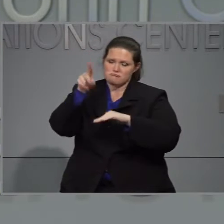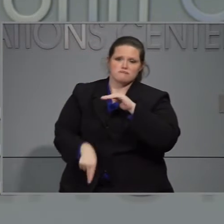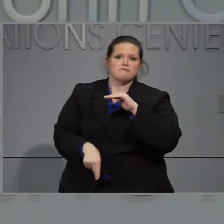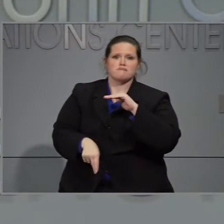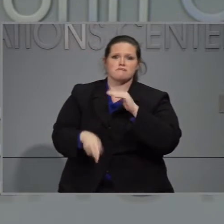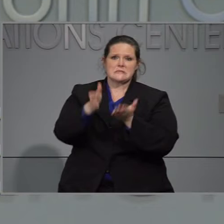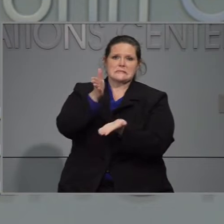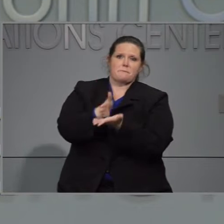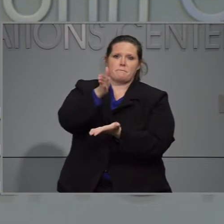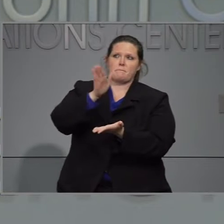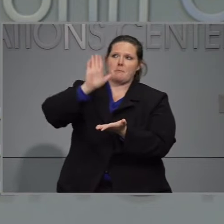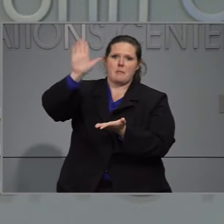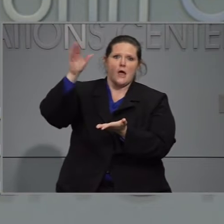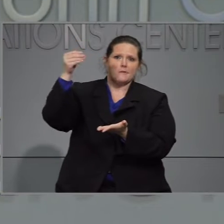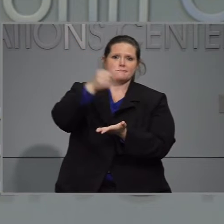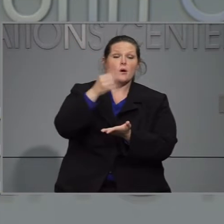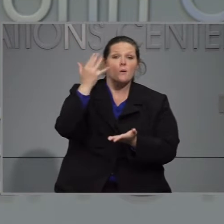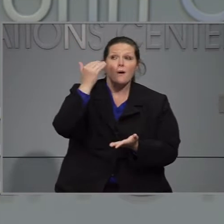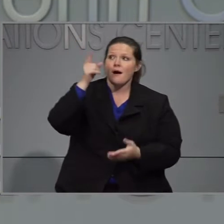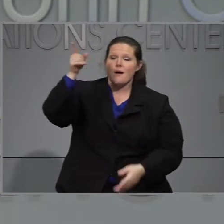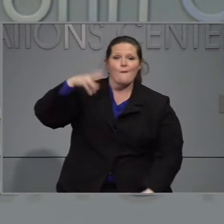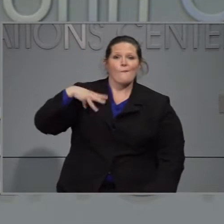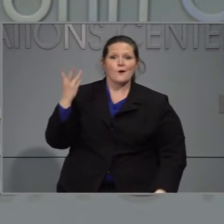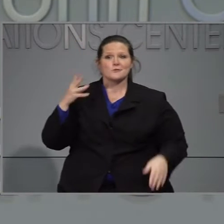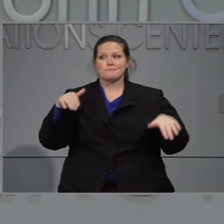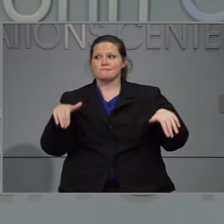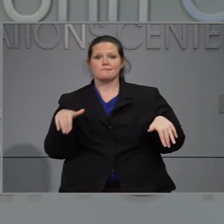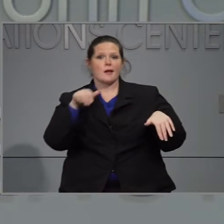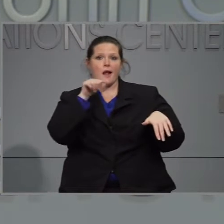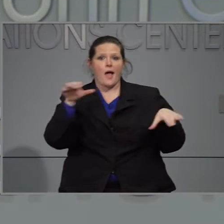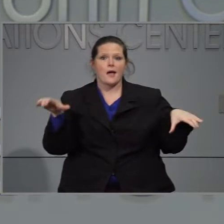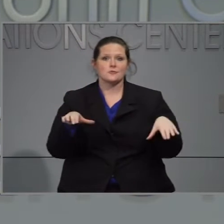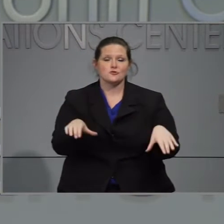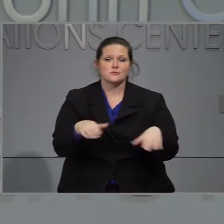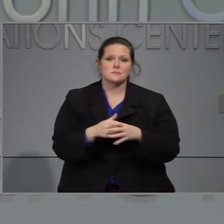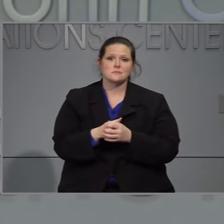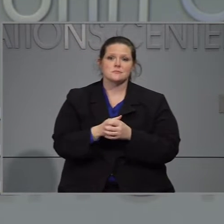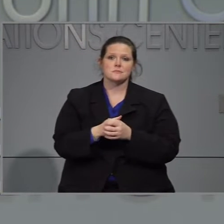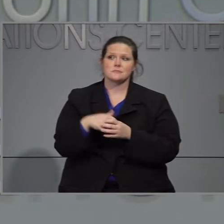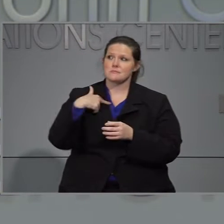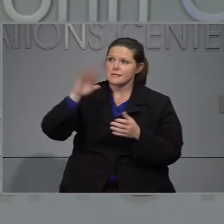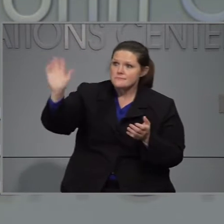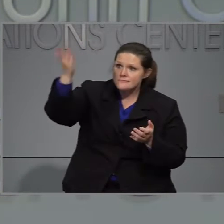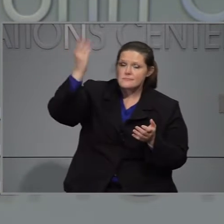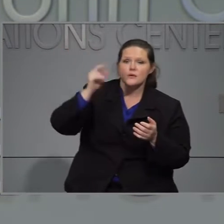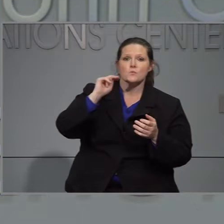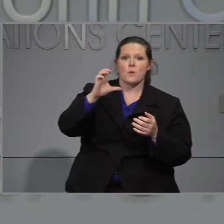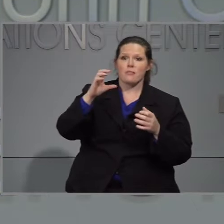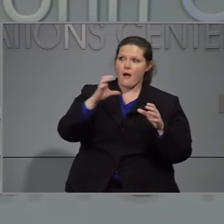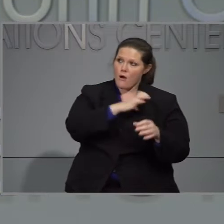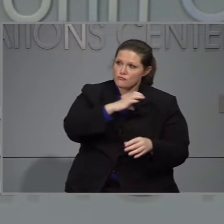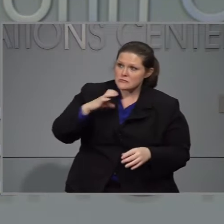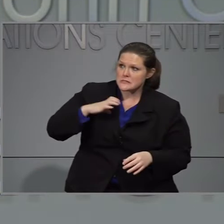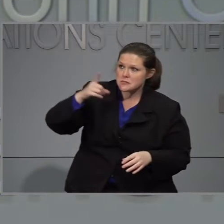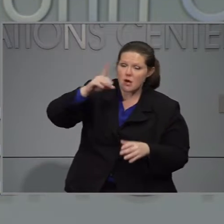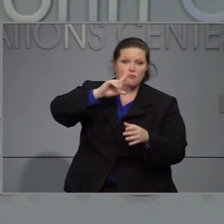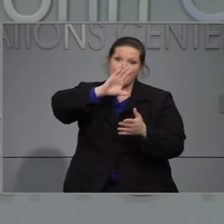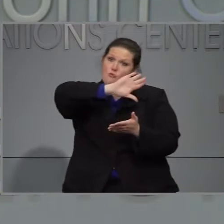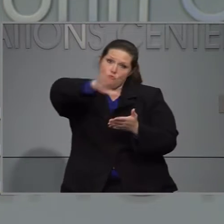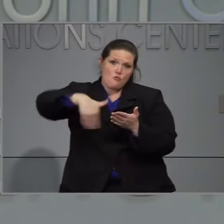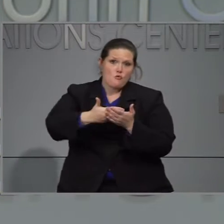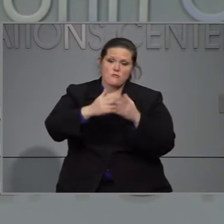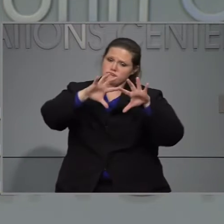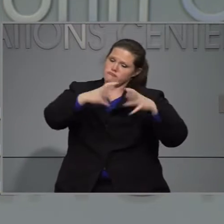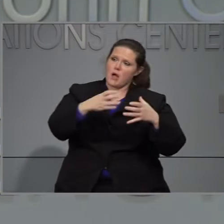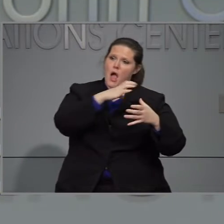en Washington. Yo continúo instando a la delegación congregacional de Carolina del Norte, a todos los congresos que hagan a un